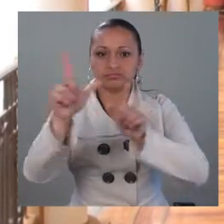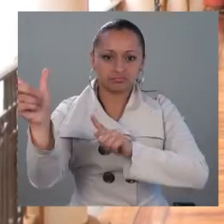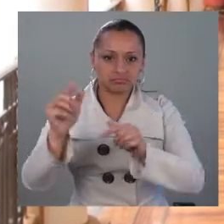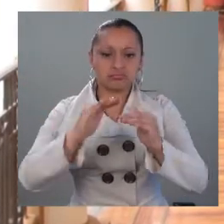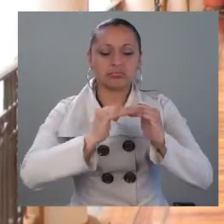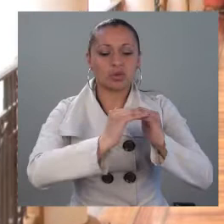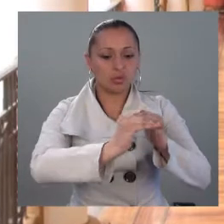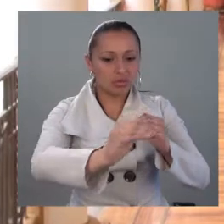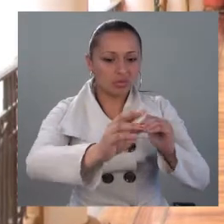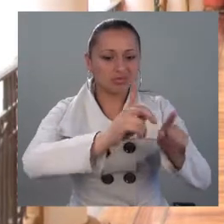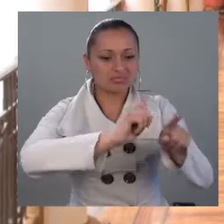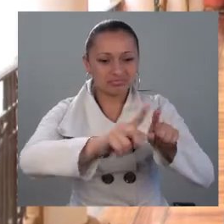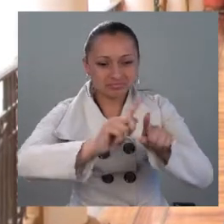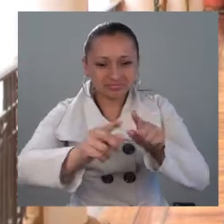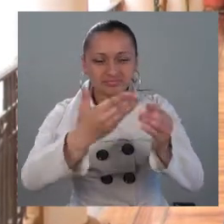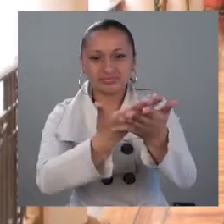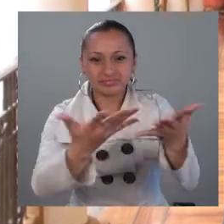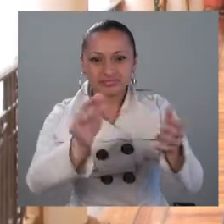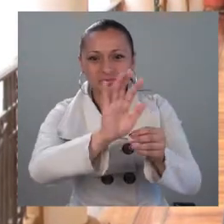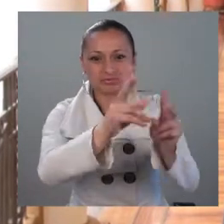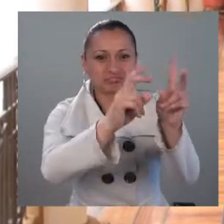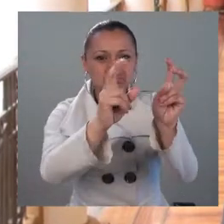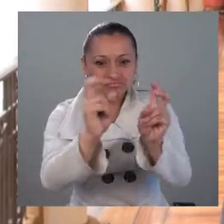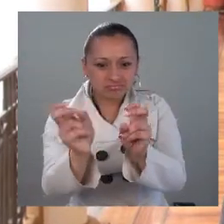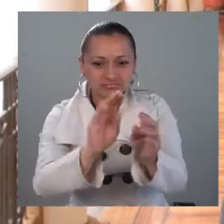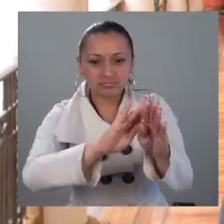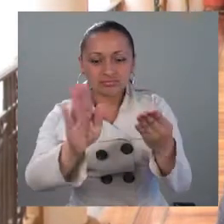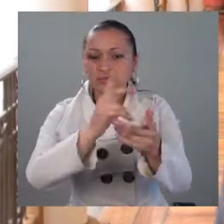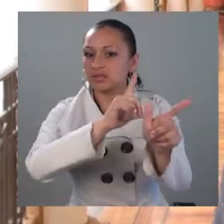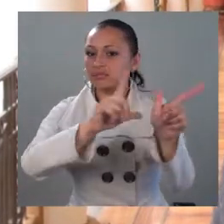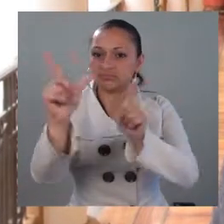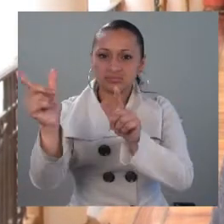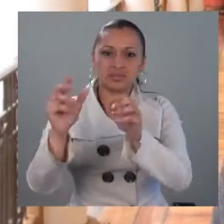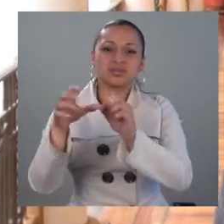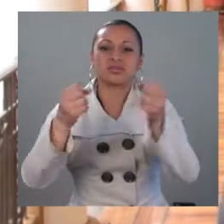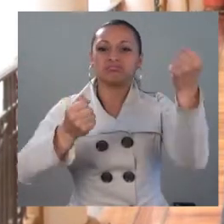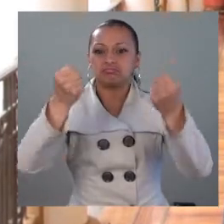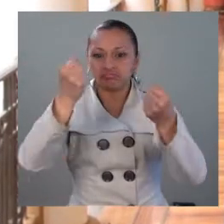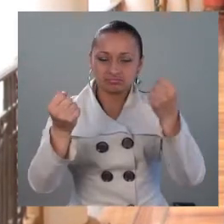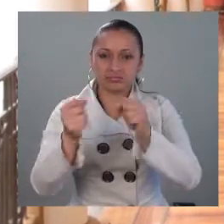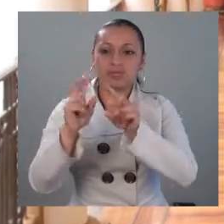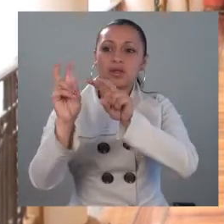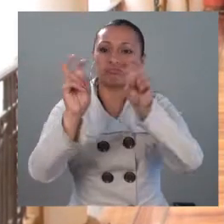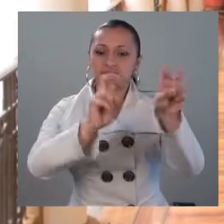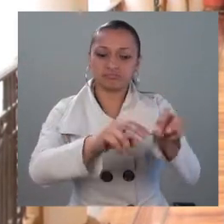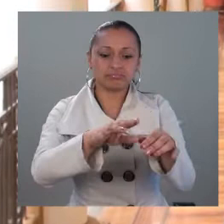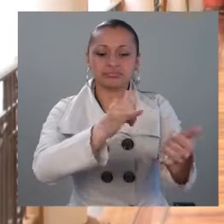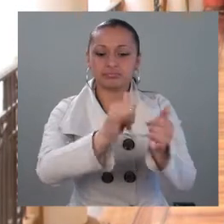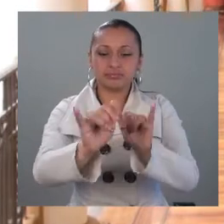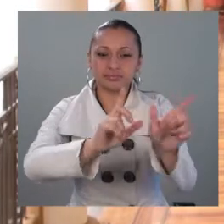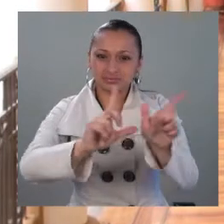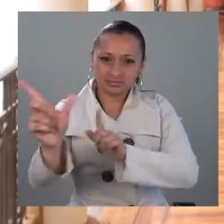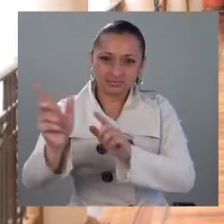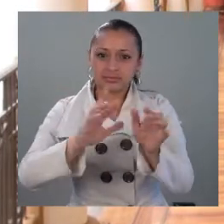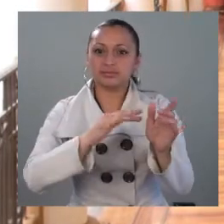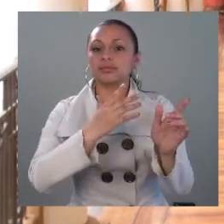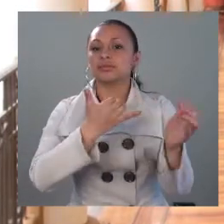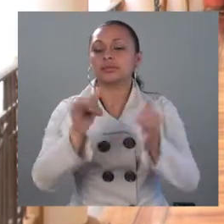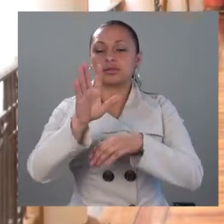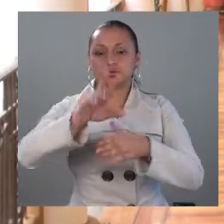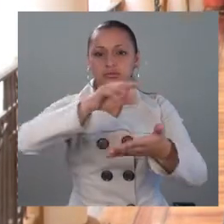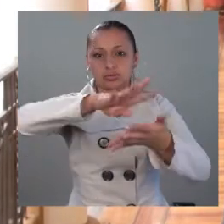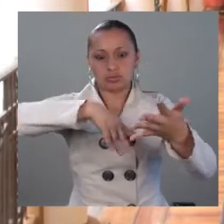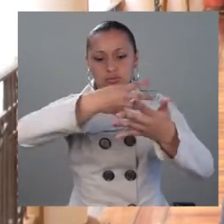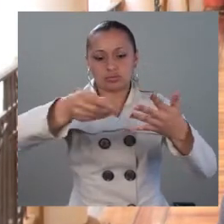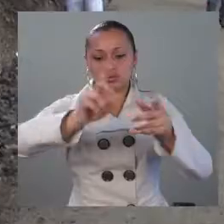localización y replanteo, ya tienen adelantado toda la parte de la gestión predial, ya tienen maquinaria en la zona, están avanzando dentro del